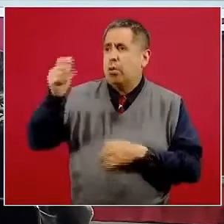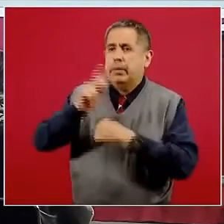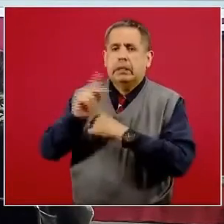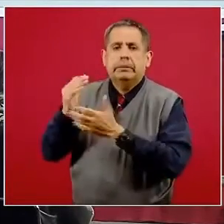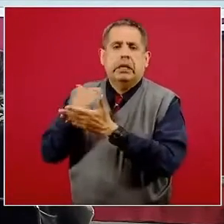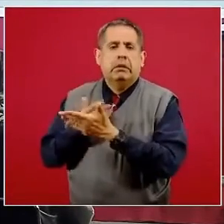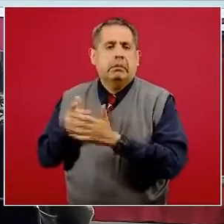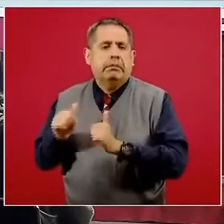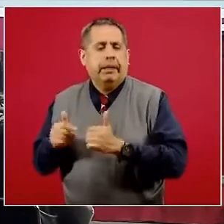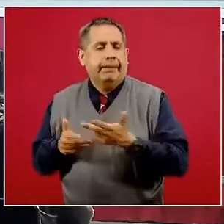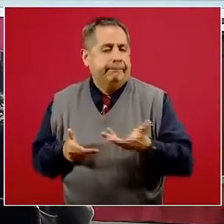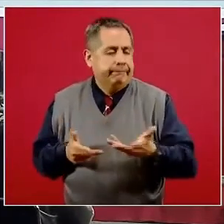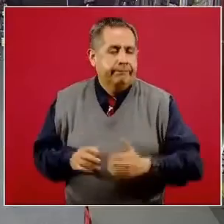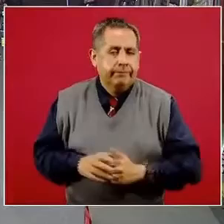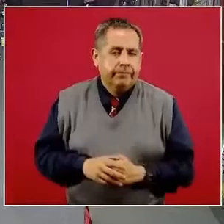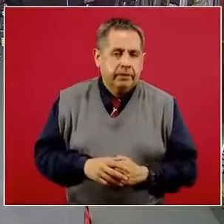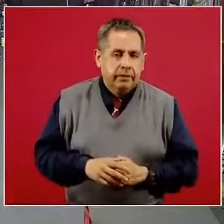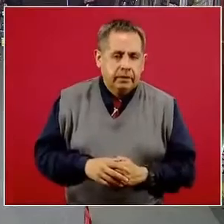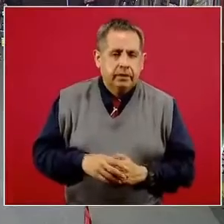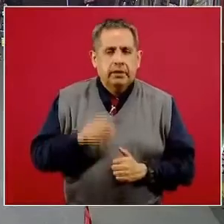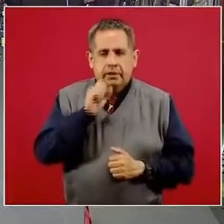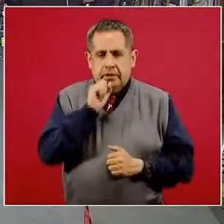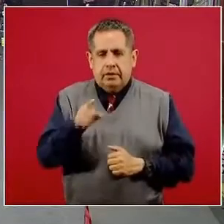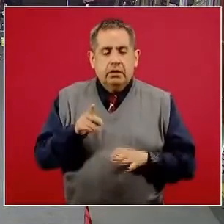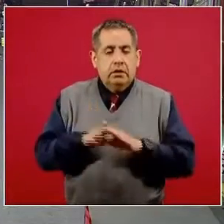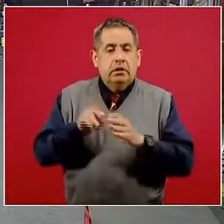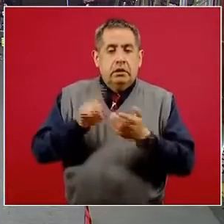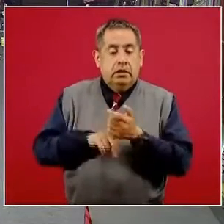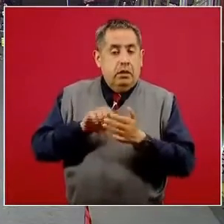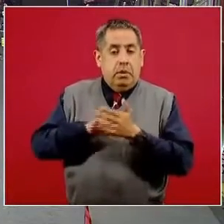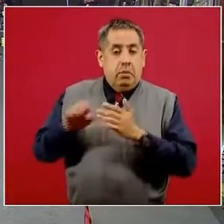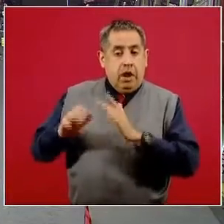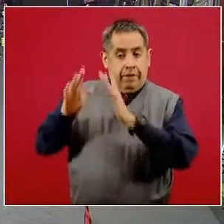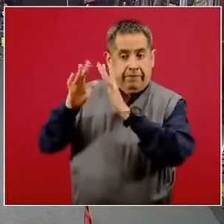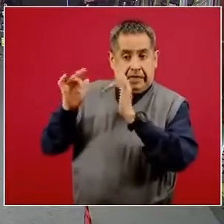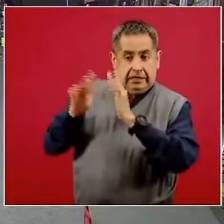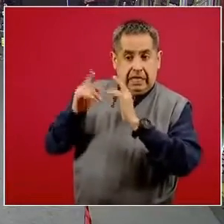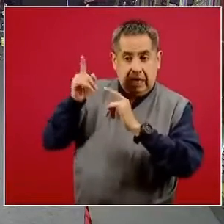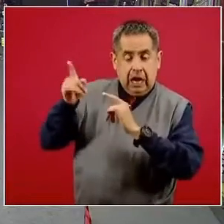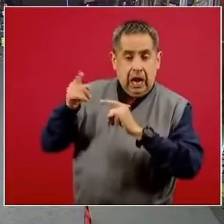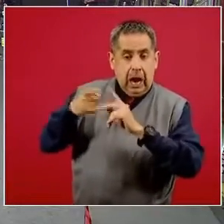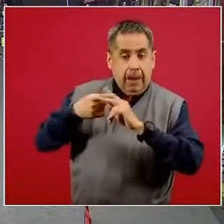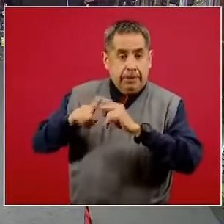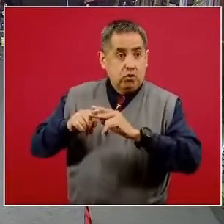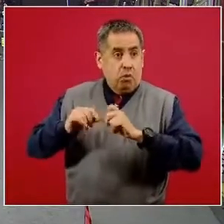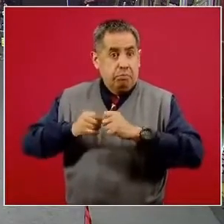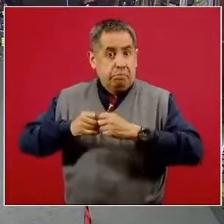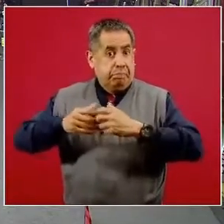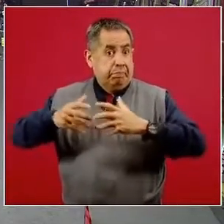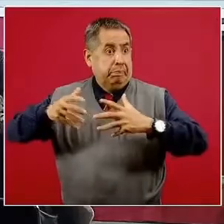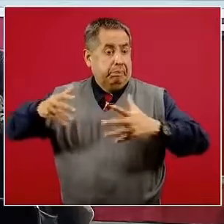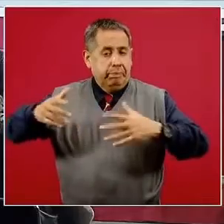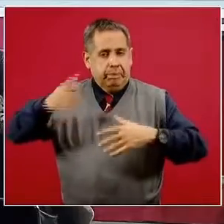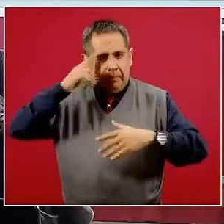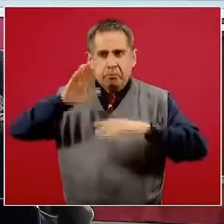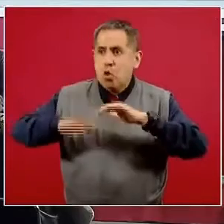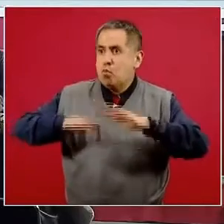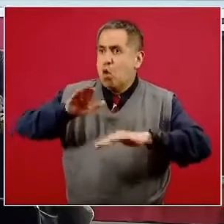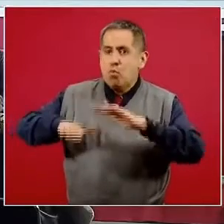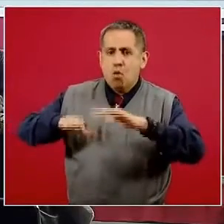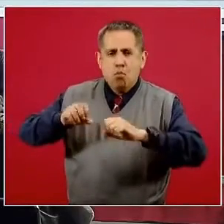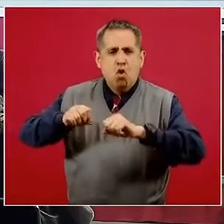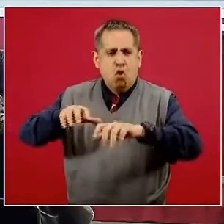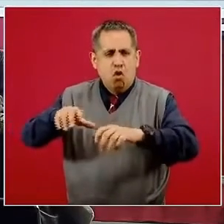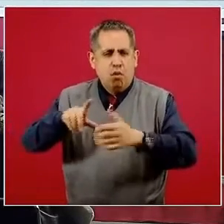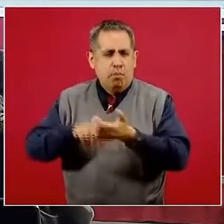Otra consecuencia que tiene esto es que si bien en Francia al inicio hubo un aumento de mortalidad